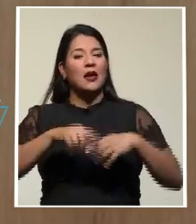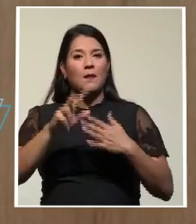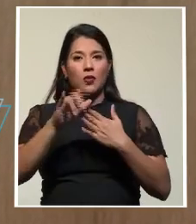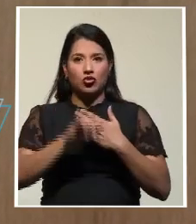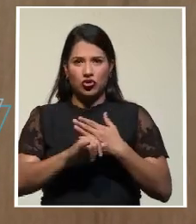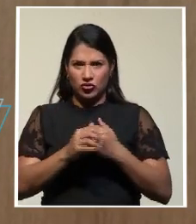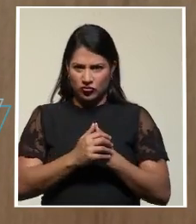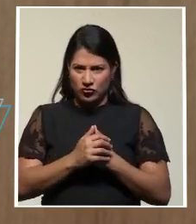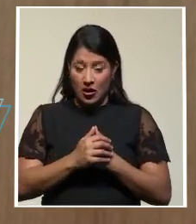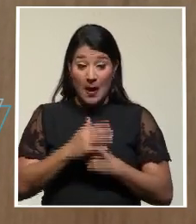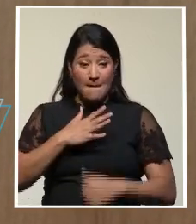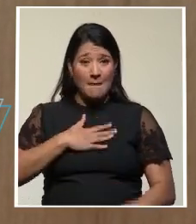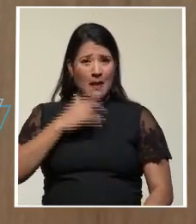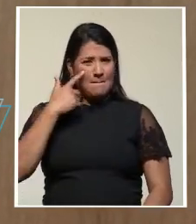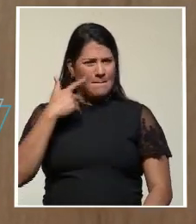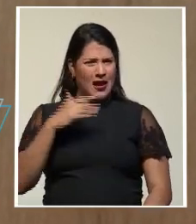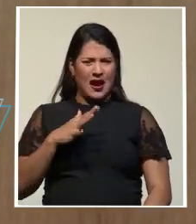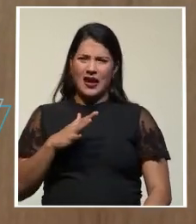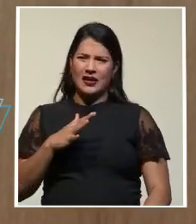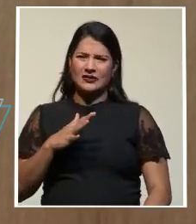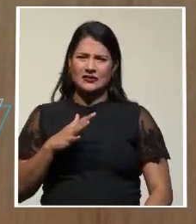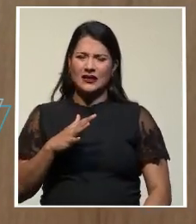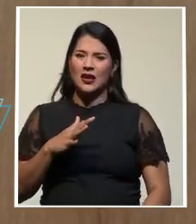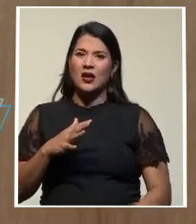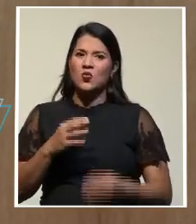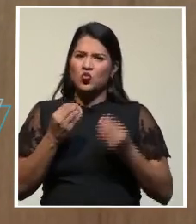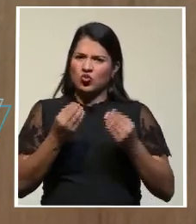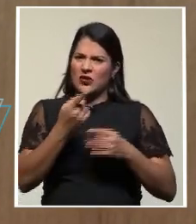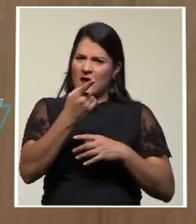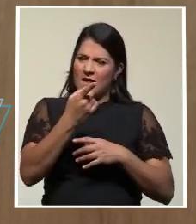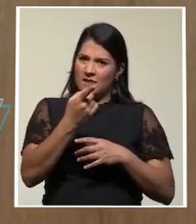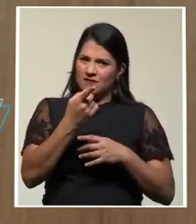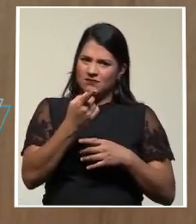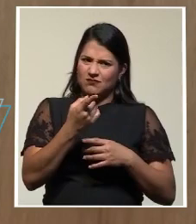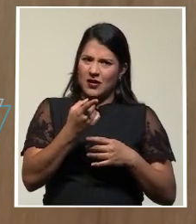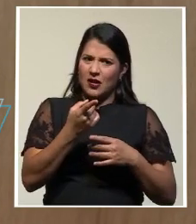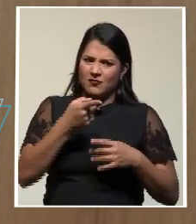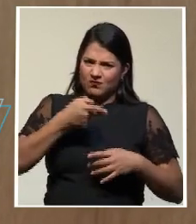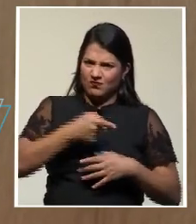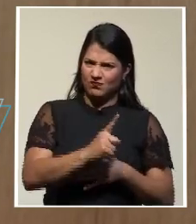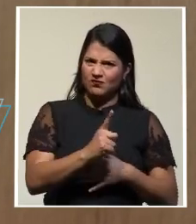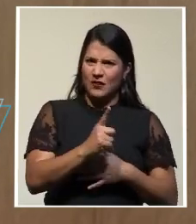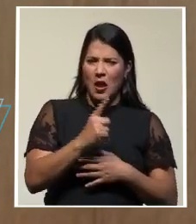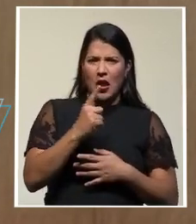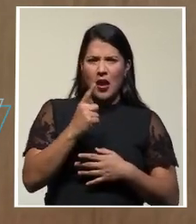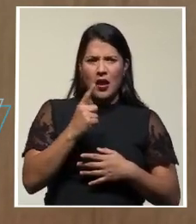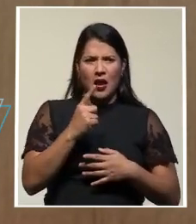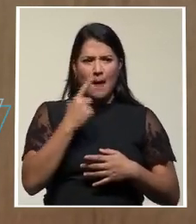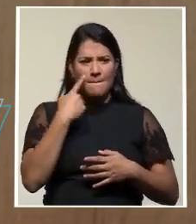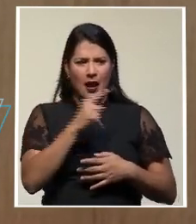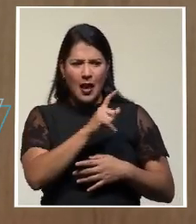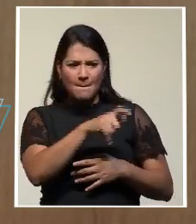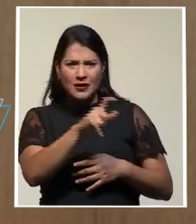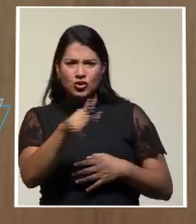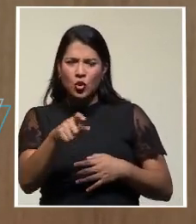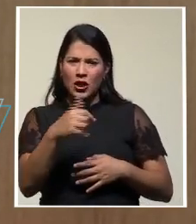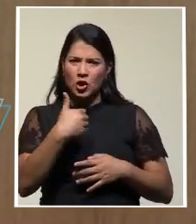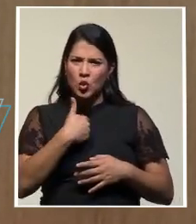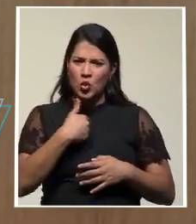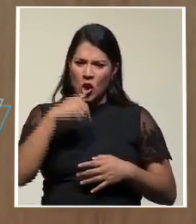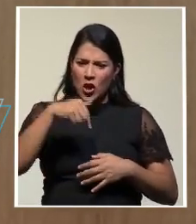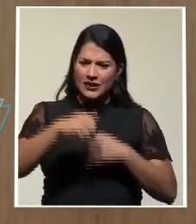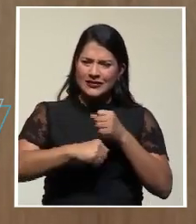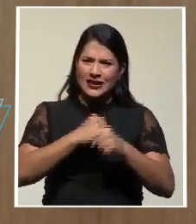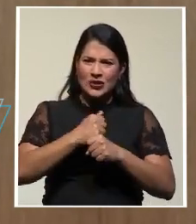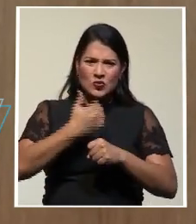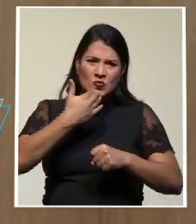reverenda grosería para con tanta gente que ha pasado un mal año, que está desempleado, que tiene su